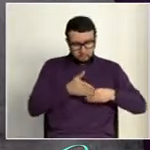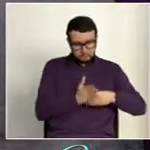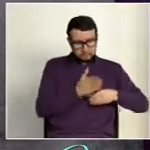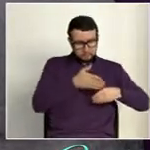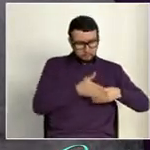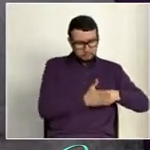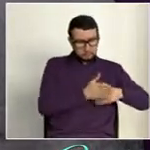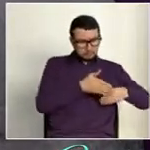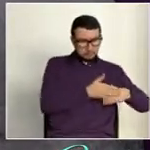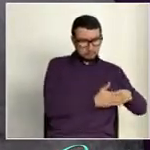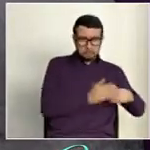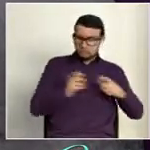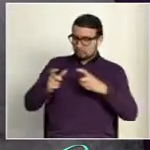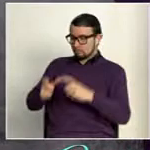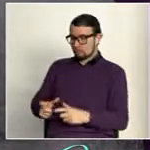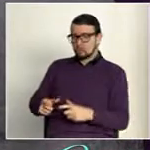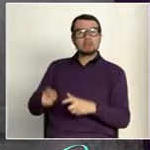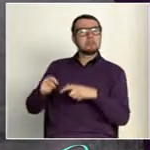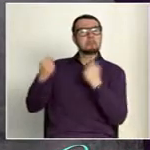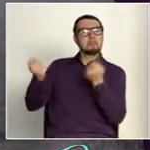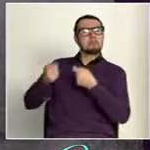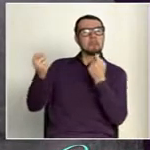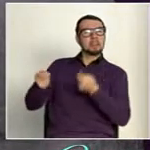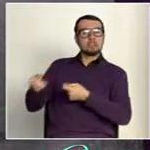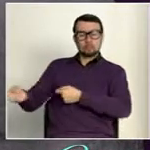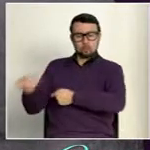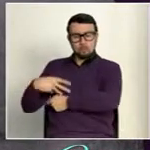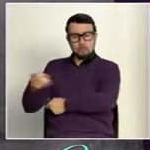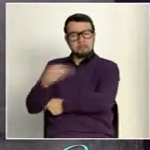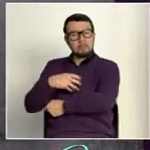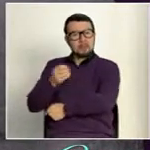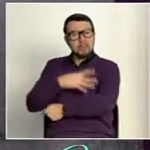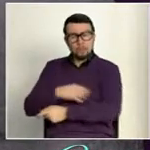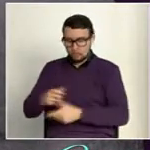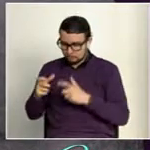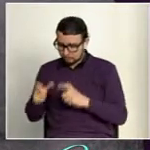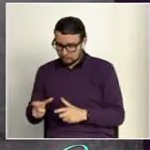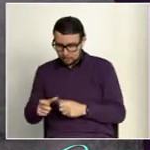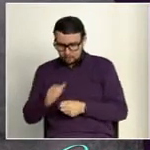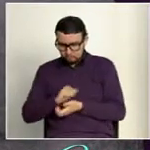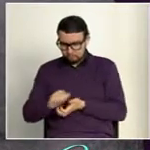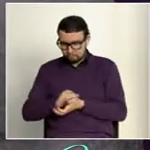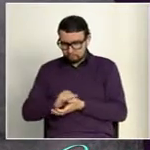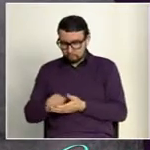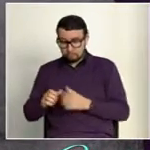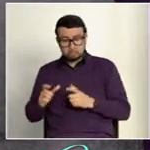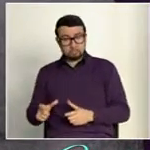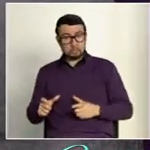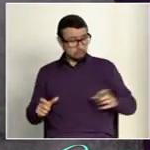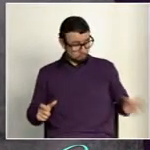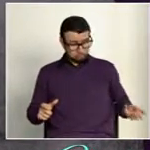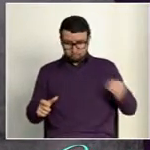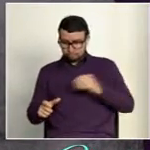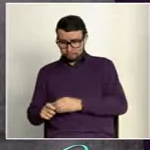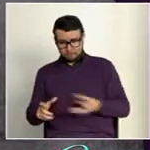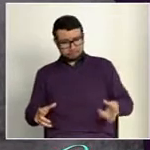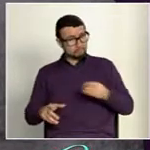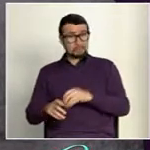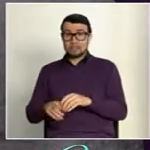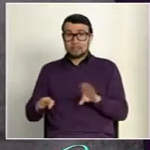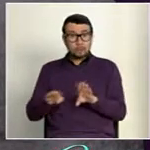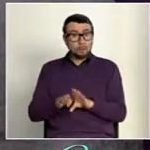equivalente a el atún que venden en los supermercados. Y es imposible uno pretender,